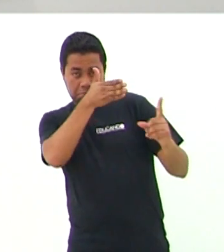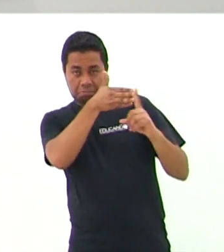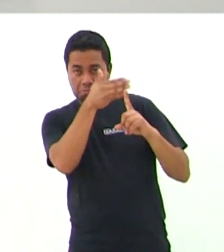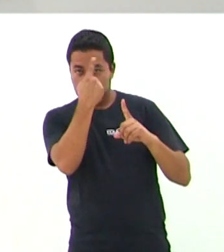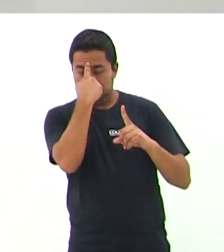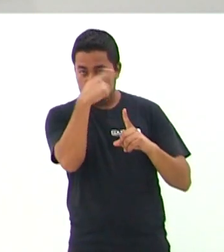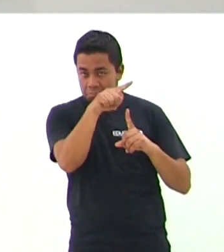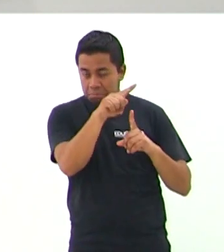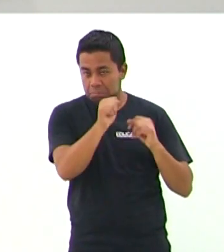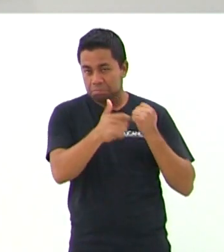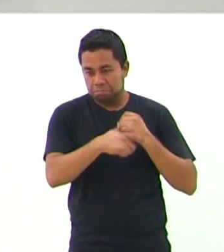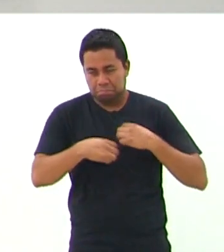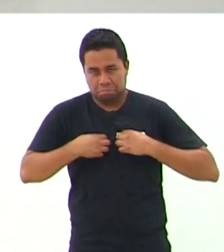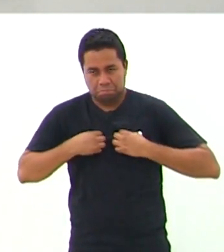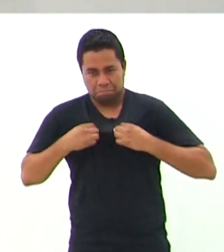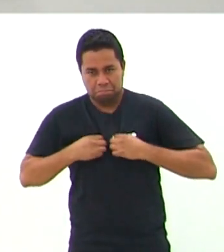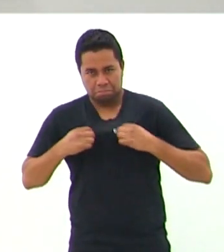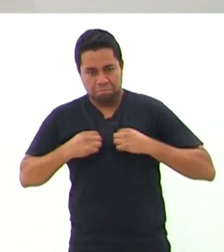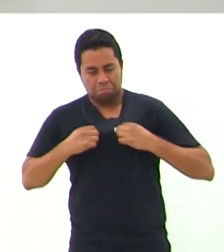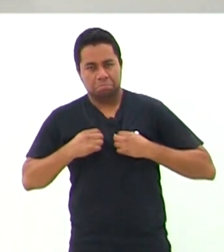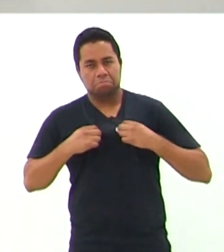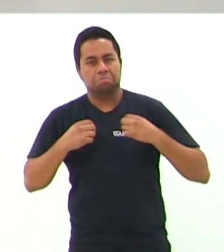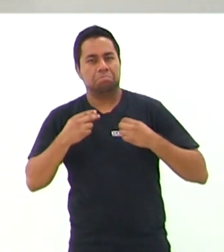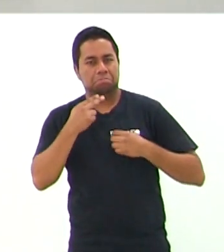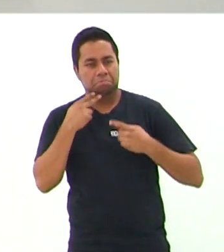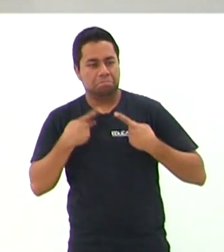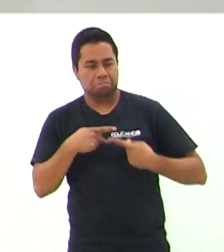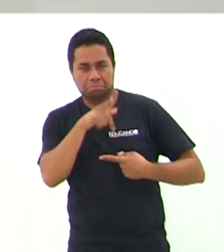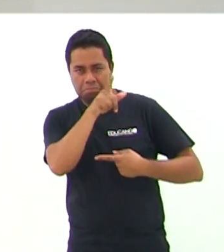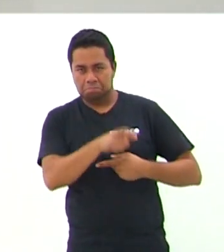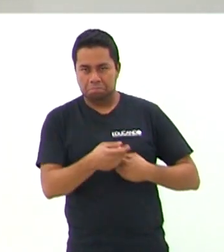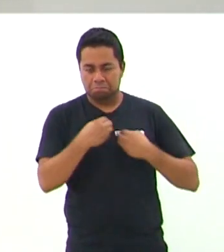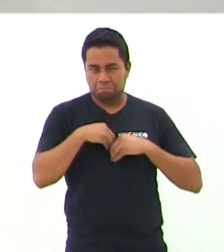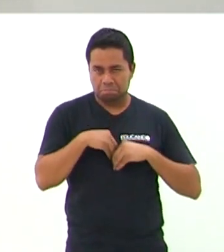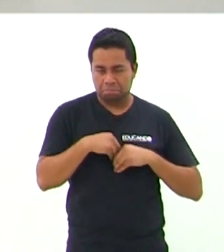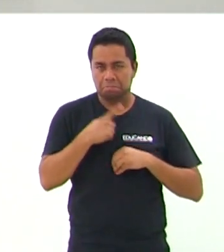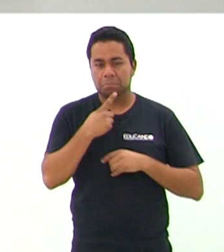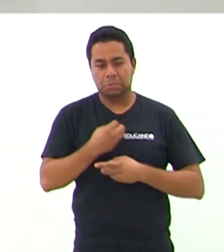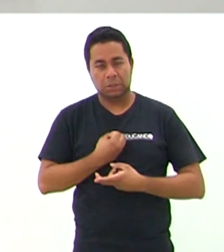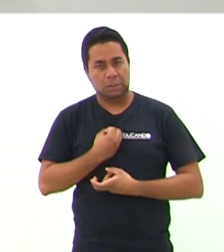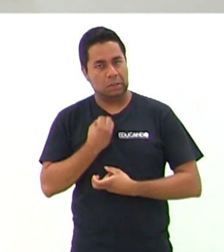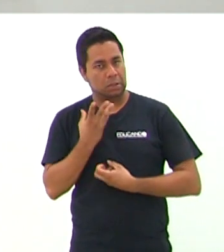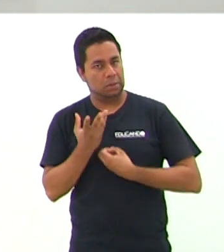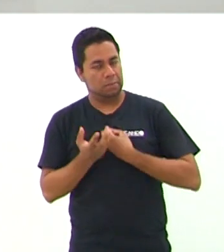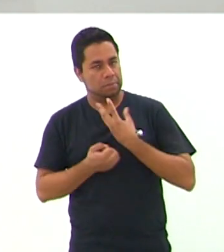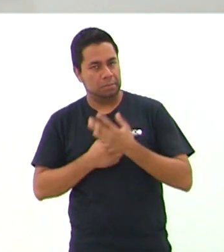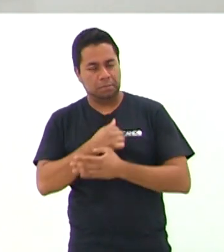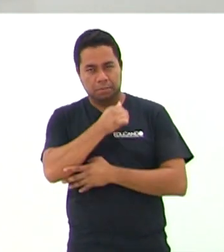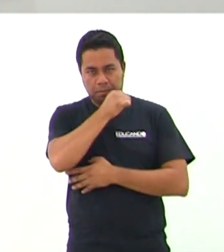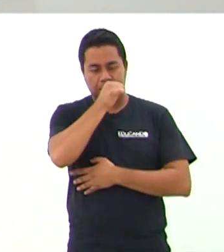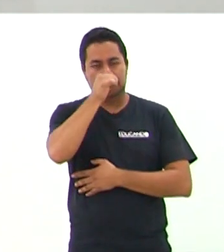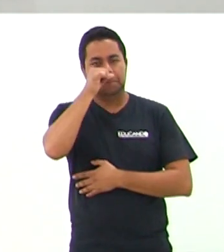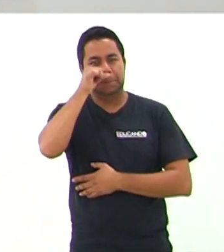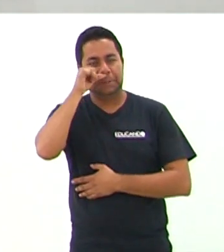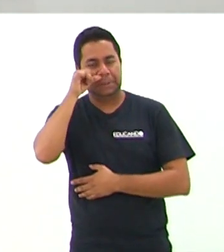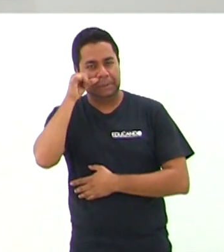de alguna ropa que esté utilizando el personaje. Expresar. Benito